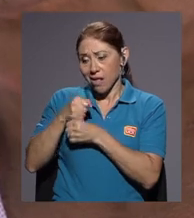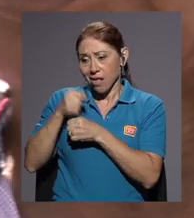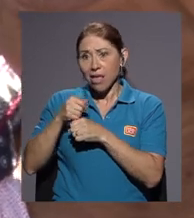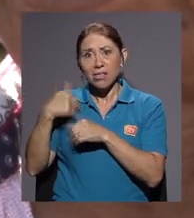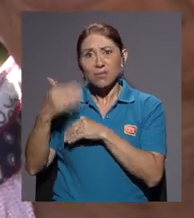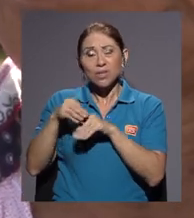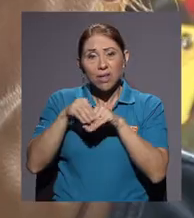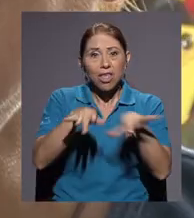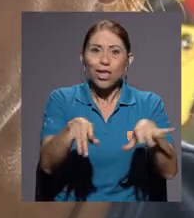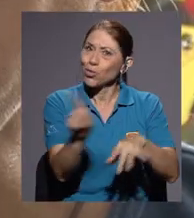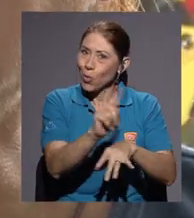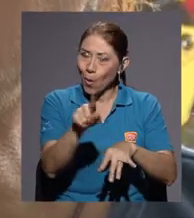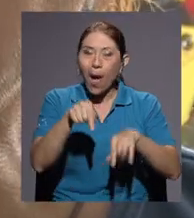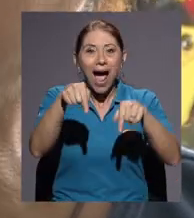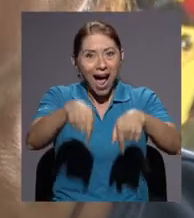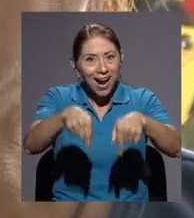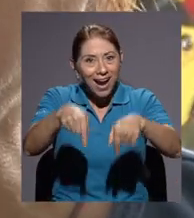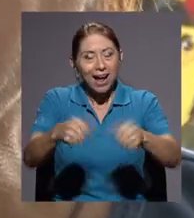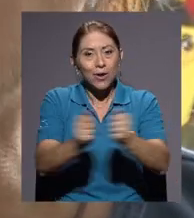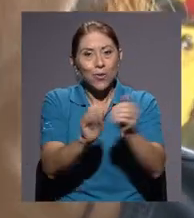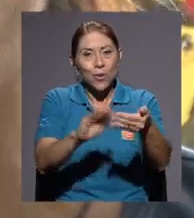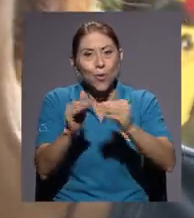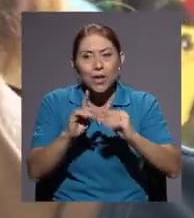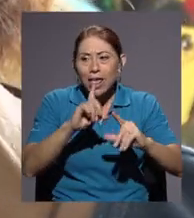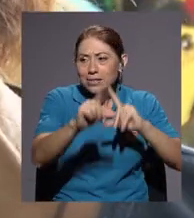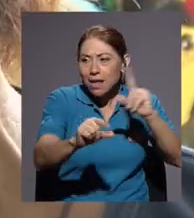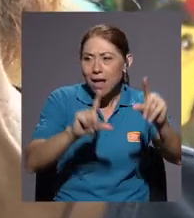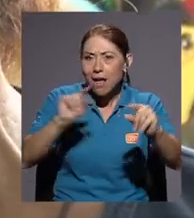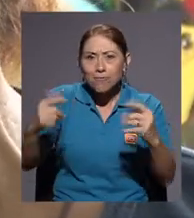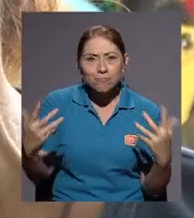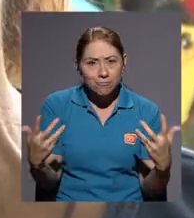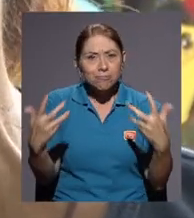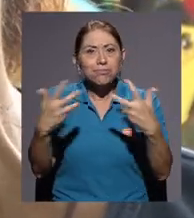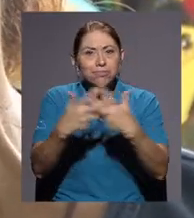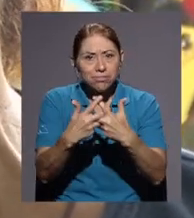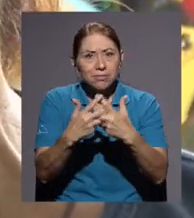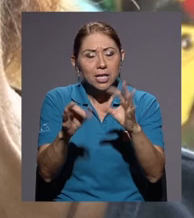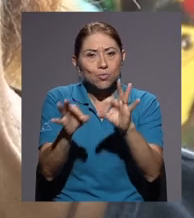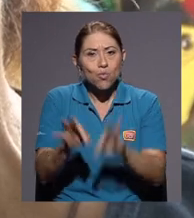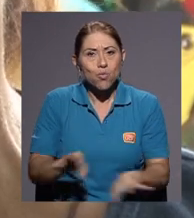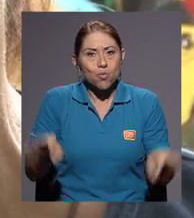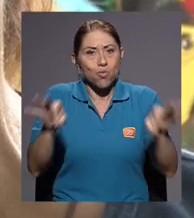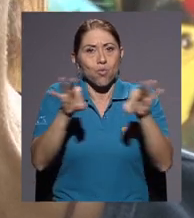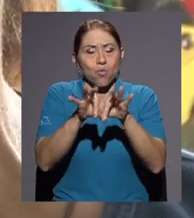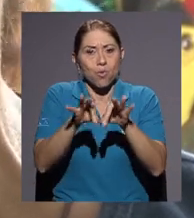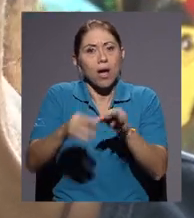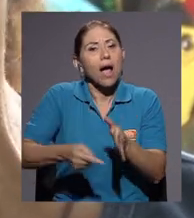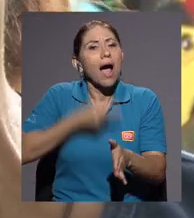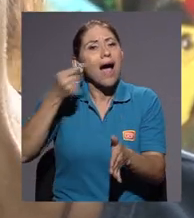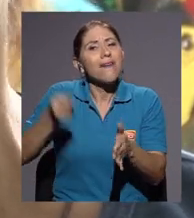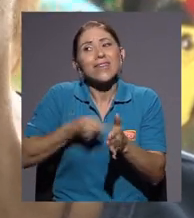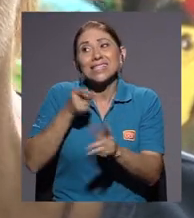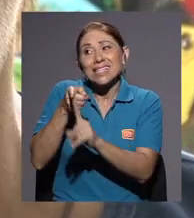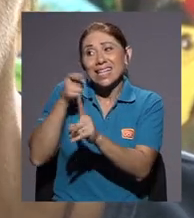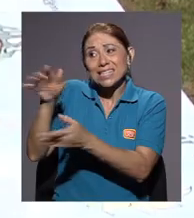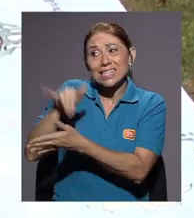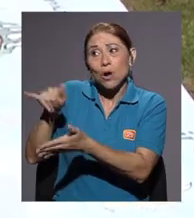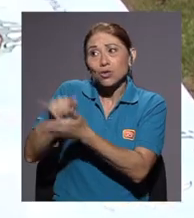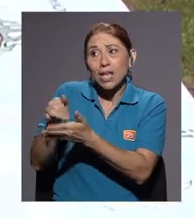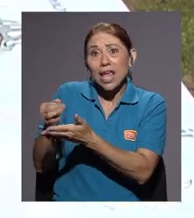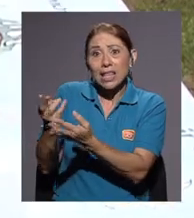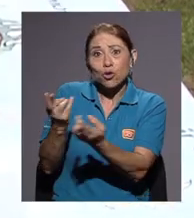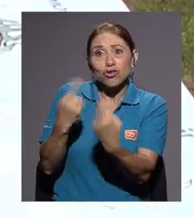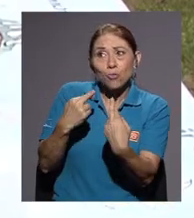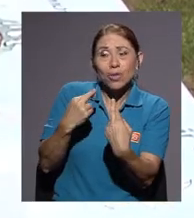conjunto con las comunidades. Eso es fundamental porque a veces las respuestas que se dan desde San José no son las más adecuadas.